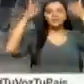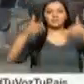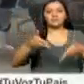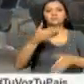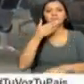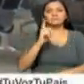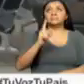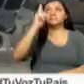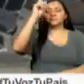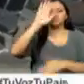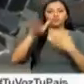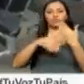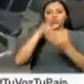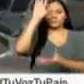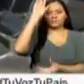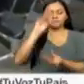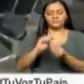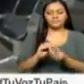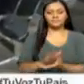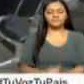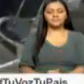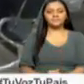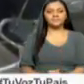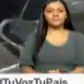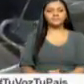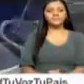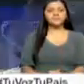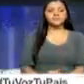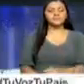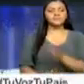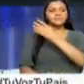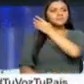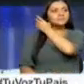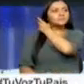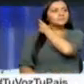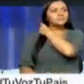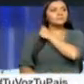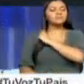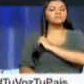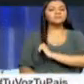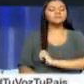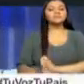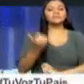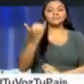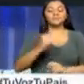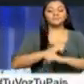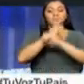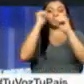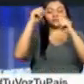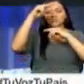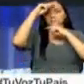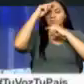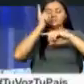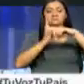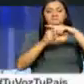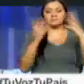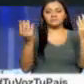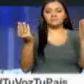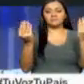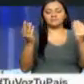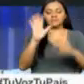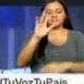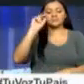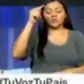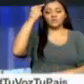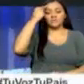usuarios. Carolina Díaz, Noticiero Ciudadano. Y esta ha sido una mañana de buenas noticias para el país. El gobierno